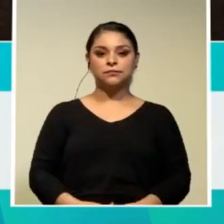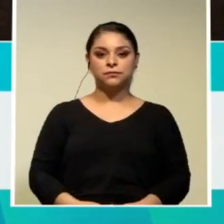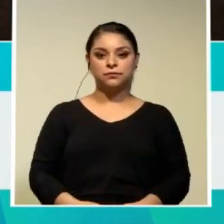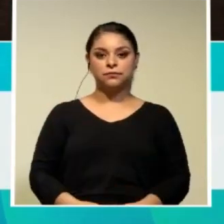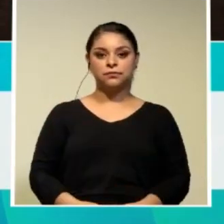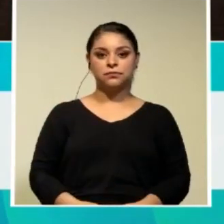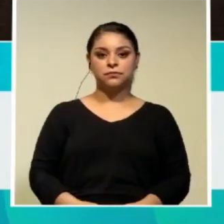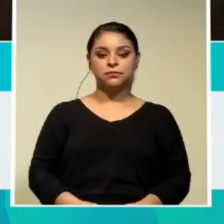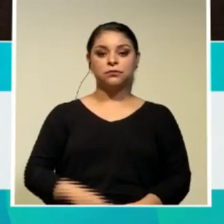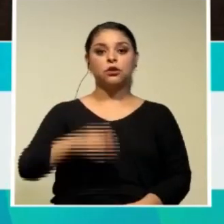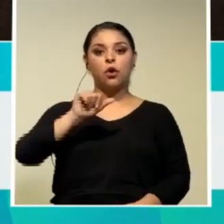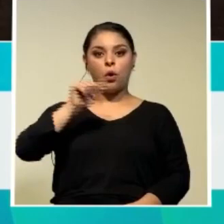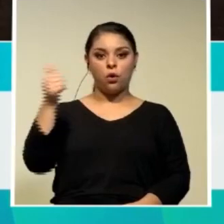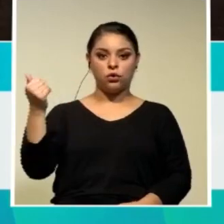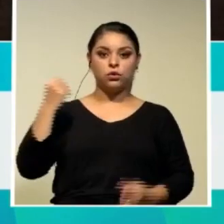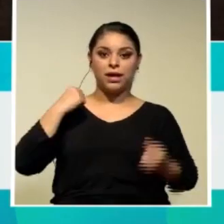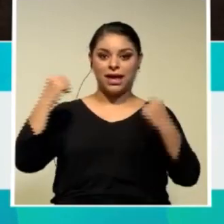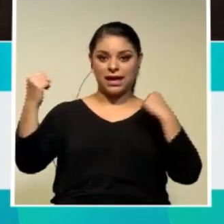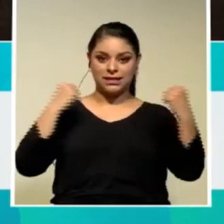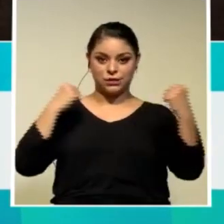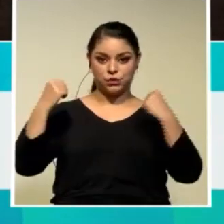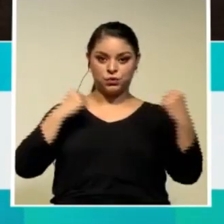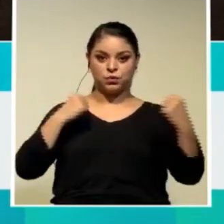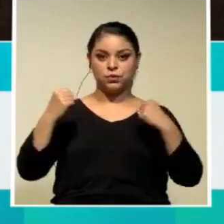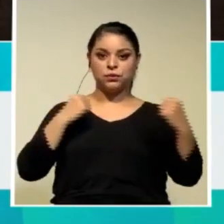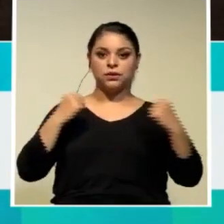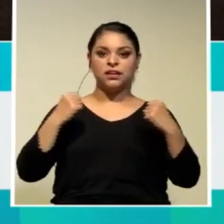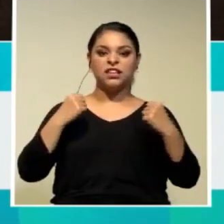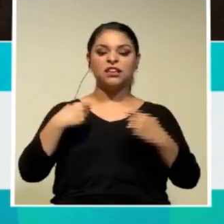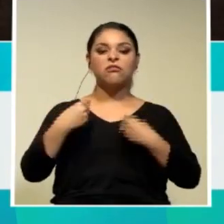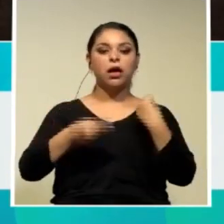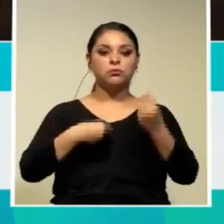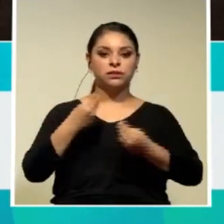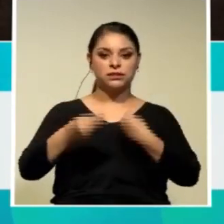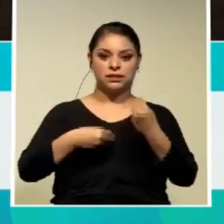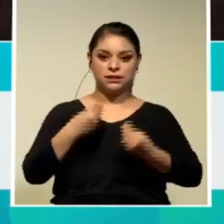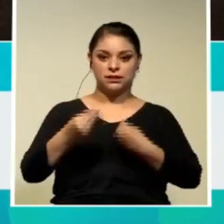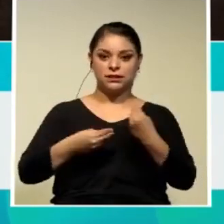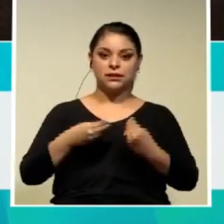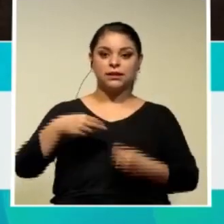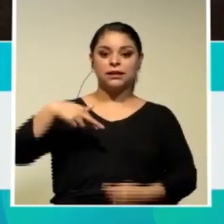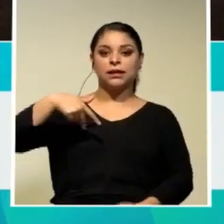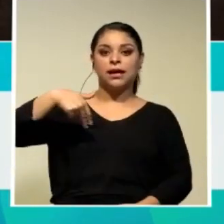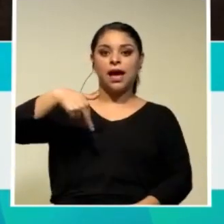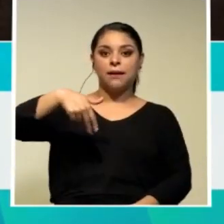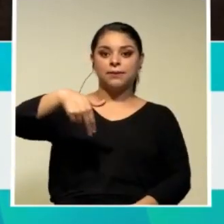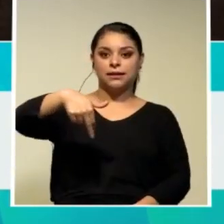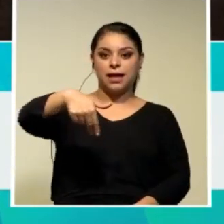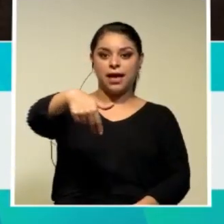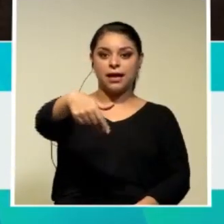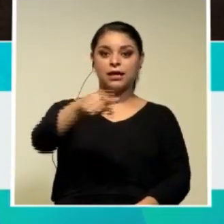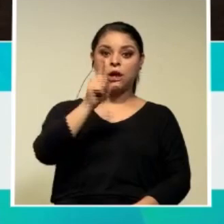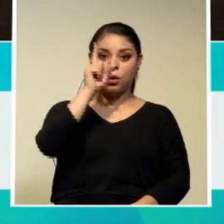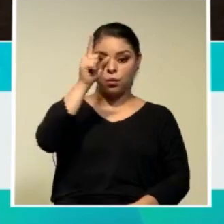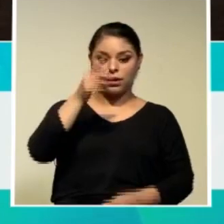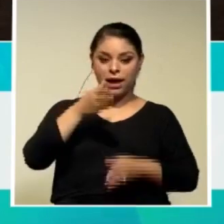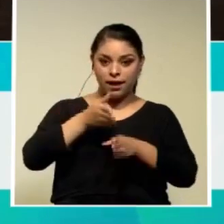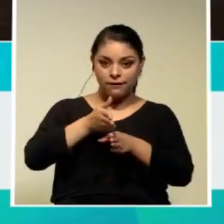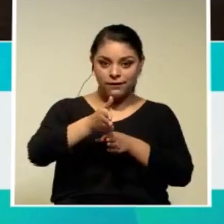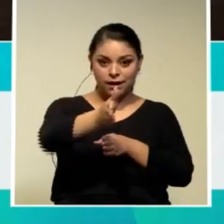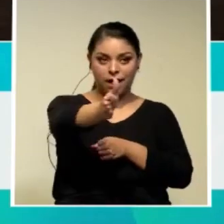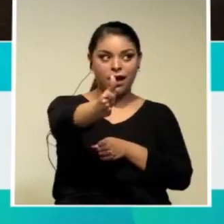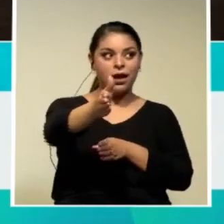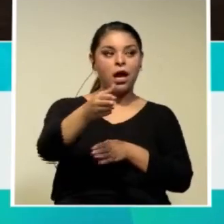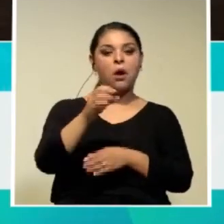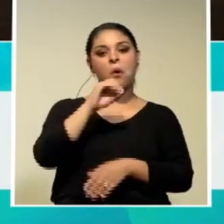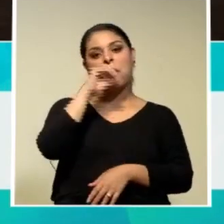su punto amarillo. El siguiente ejercicio que vamos a realizar es caminar sobre una viga o caminar un